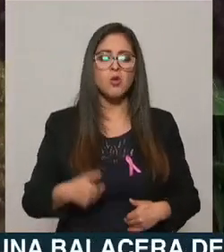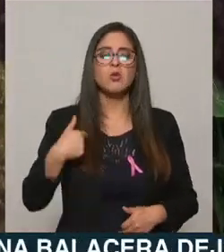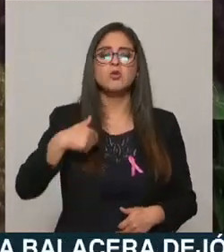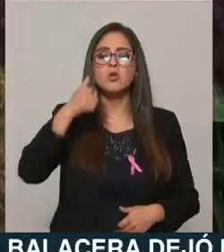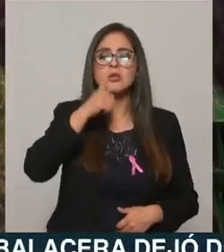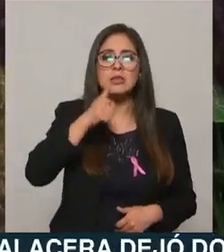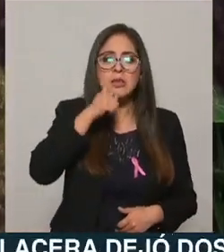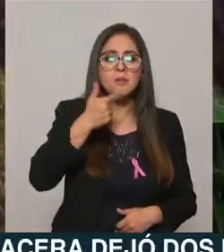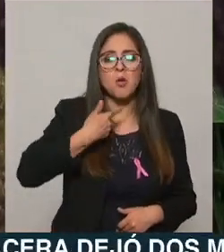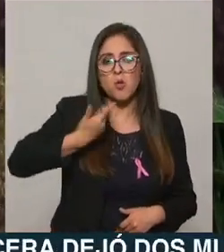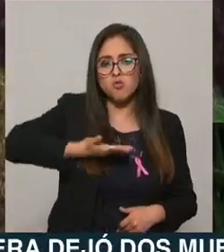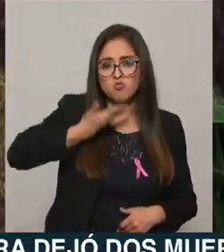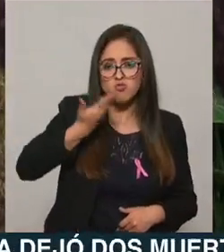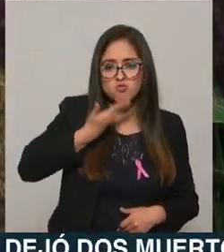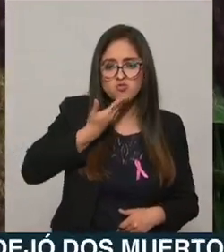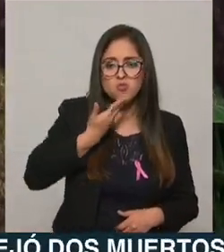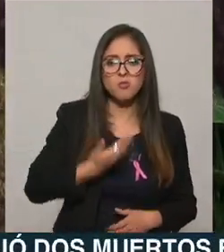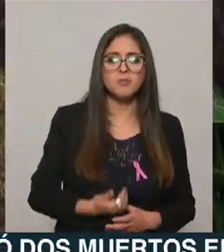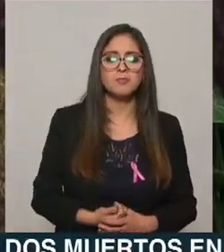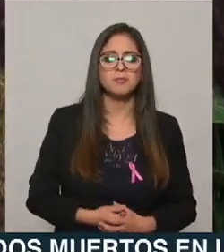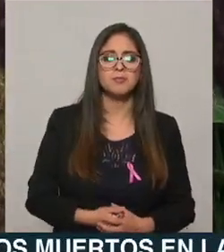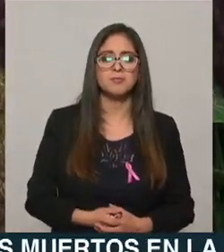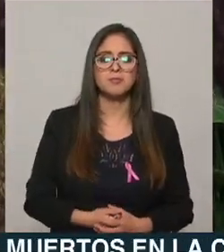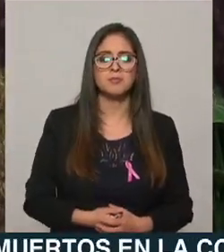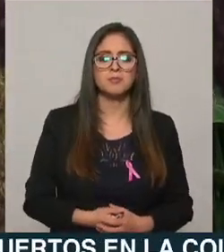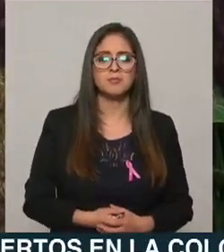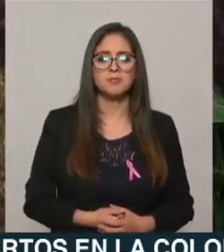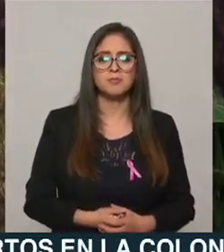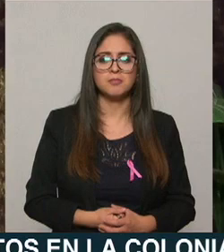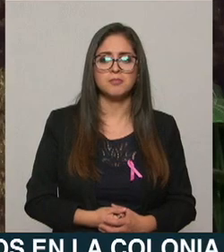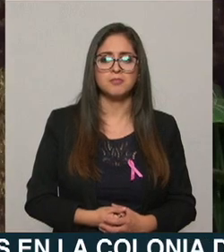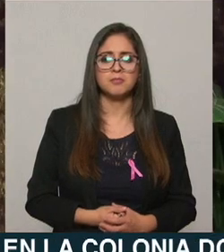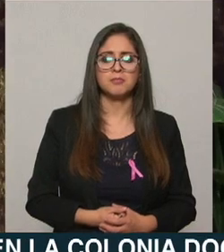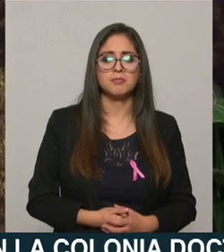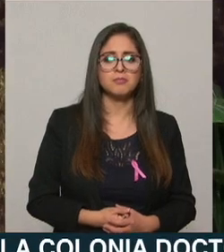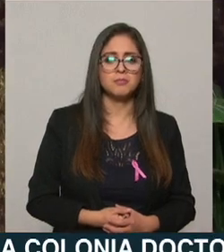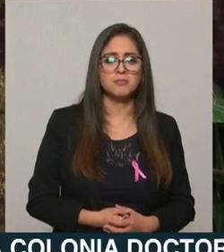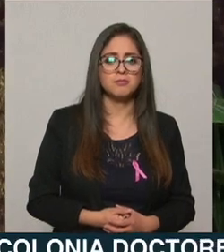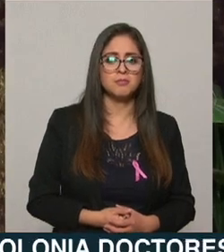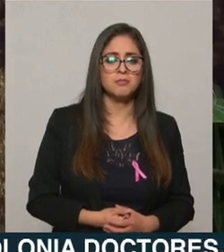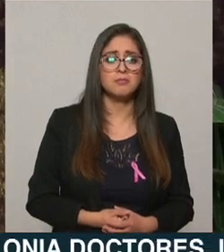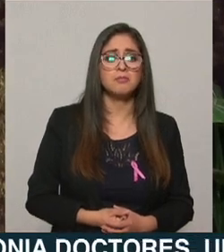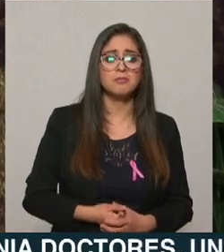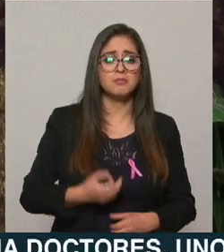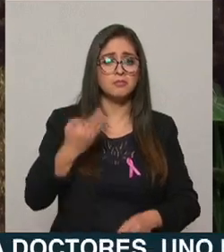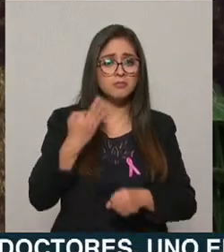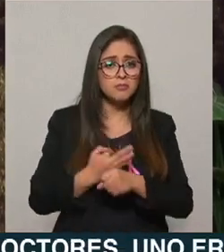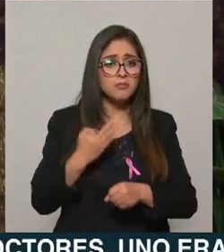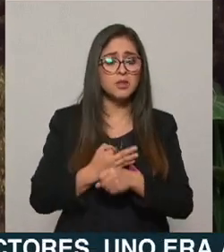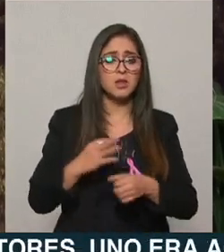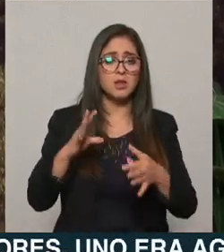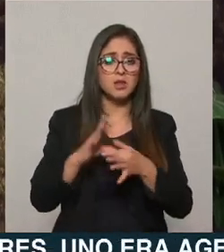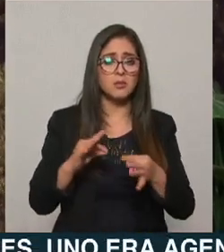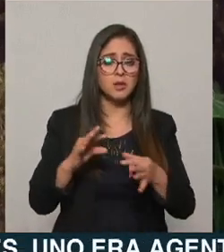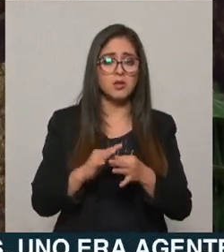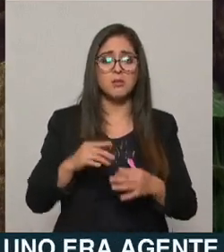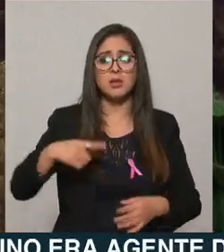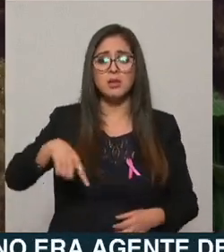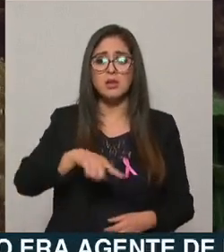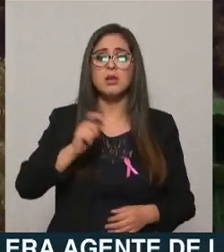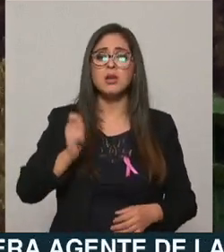dedicado mucho a hacer teatro. Me Me he dedicado también como a salirme de mi zona de